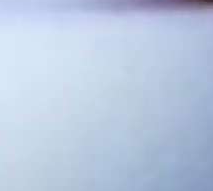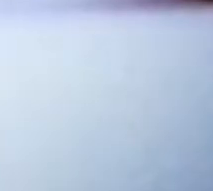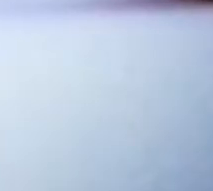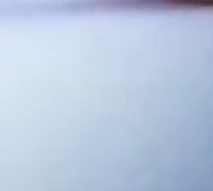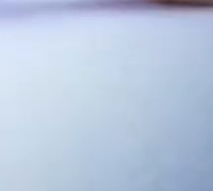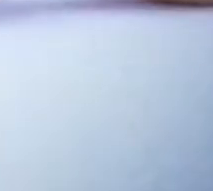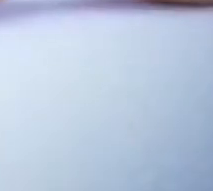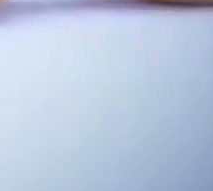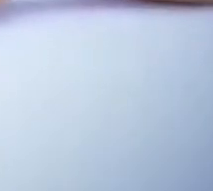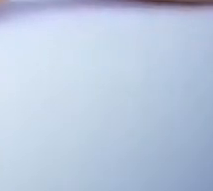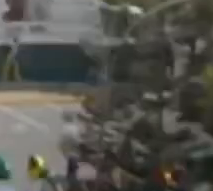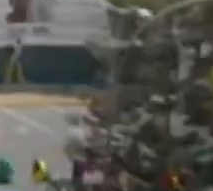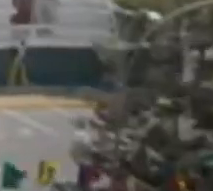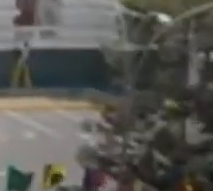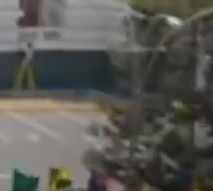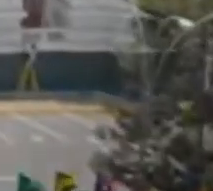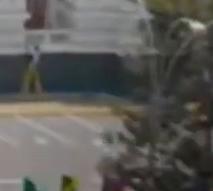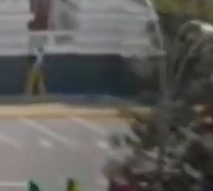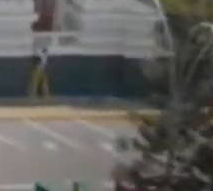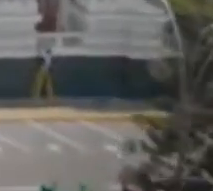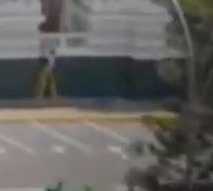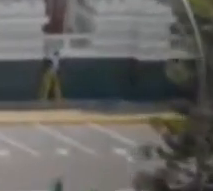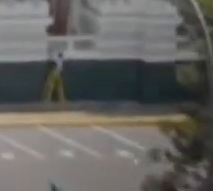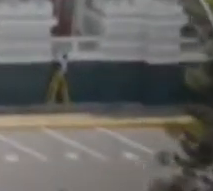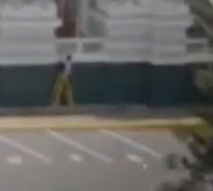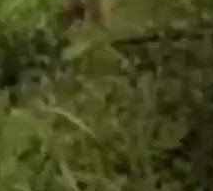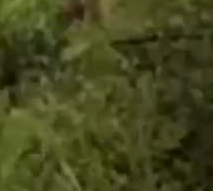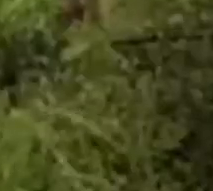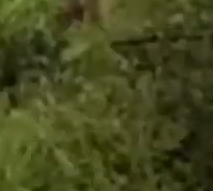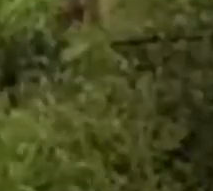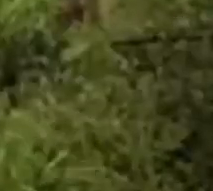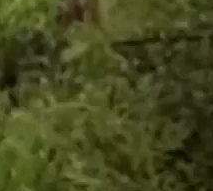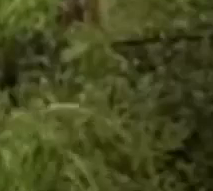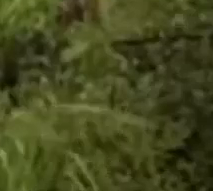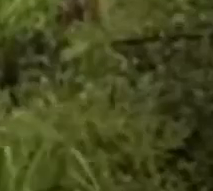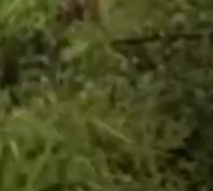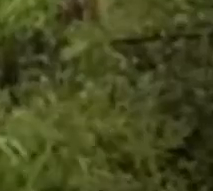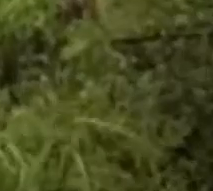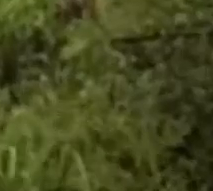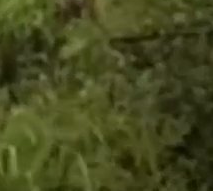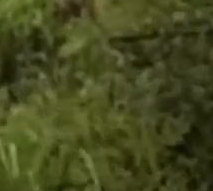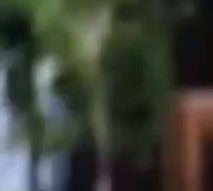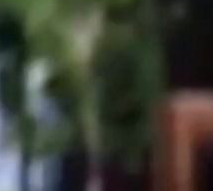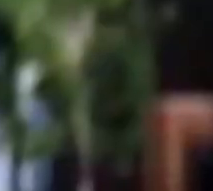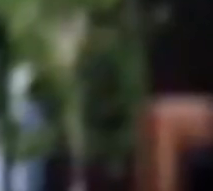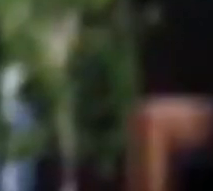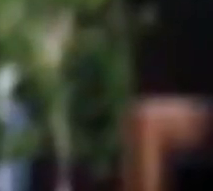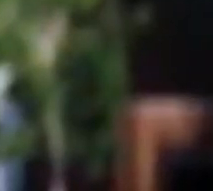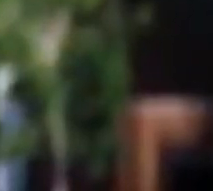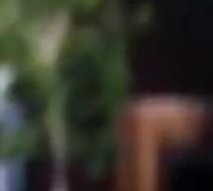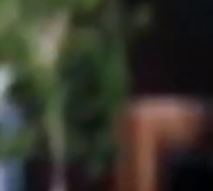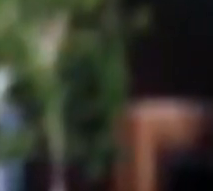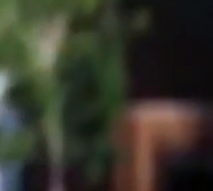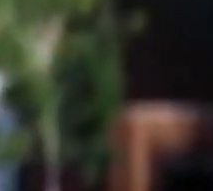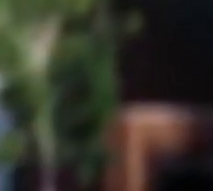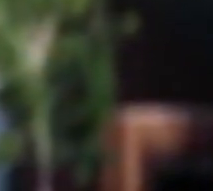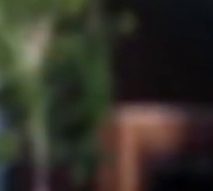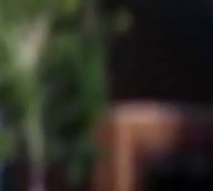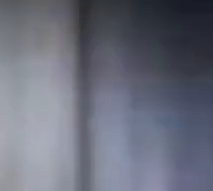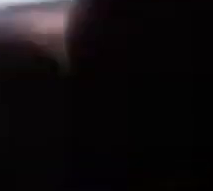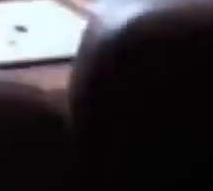preocuparme por tus necesidades y escuchar tus demandas, para hacer leyes que son para ti, para tu